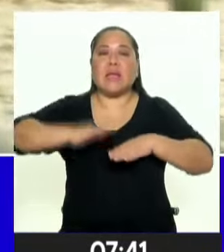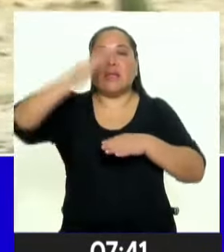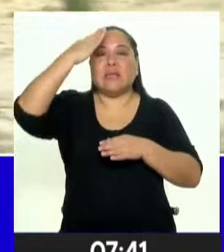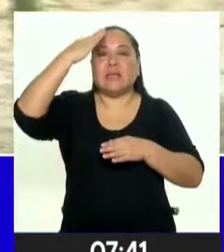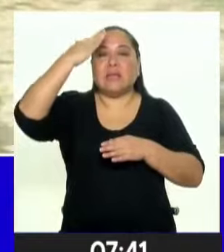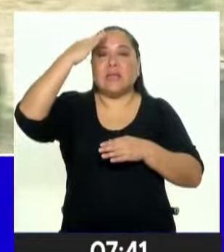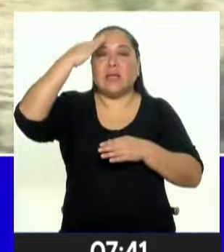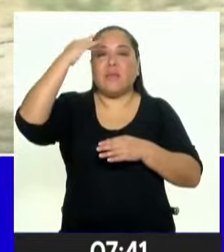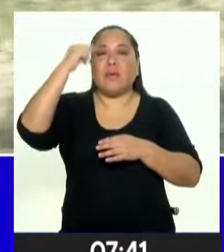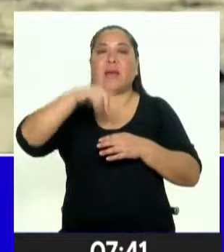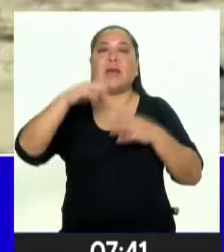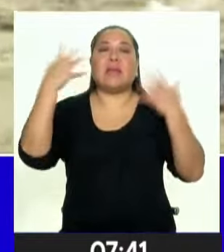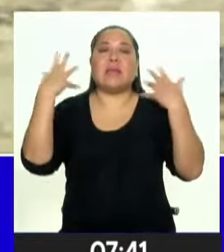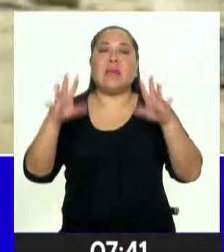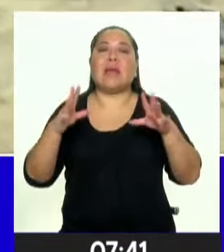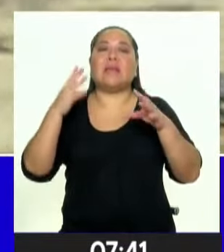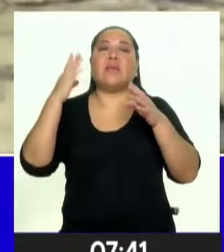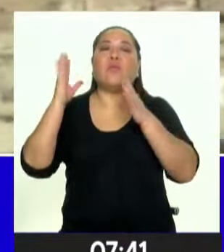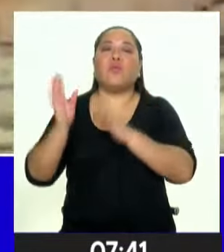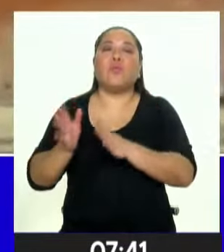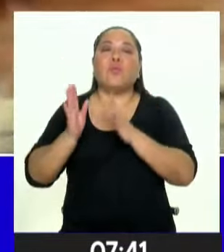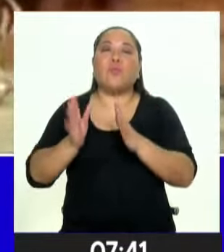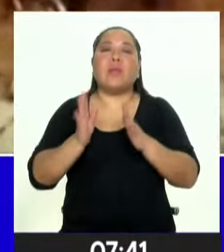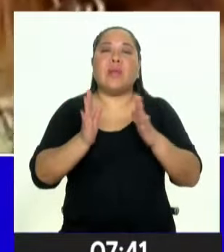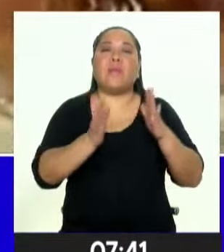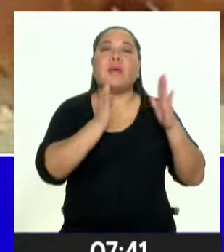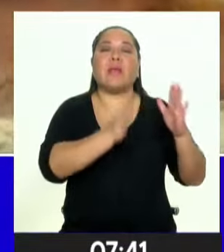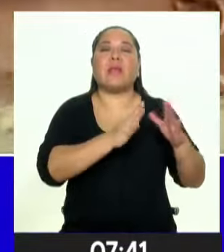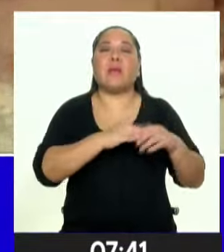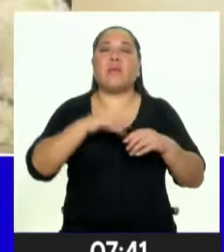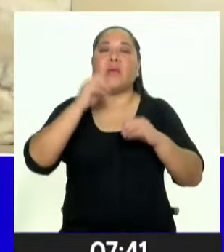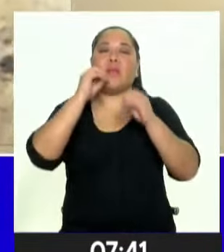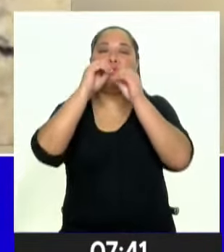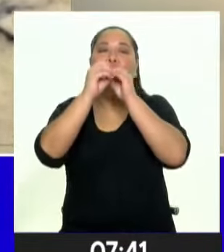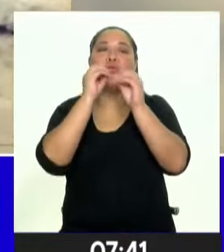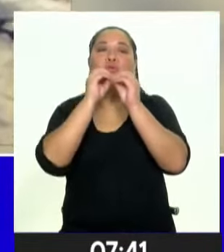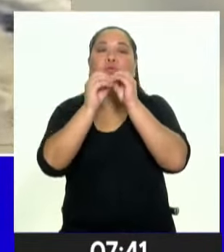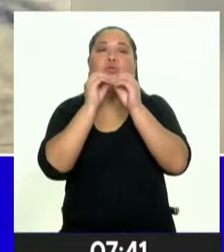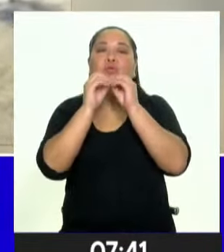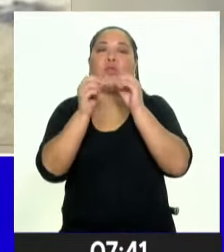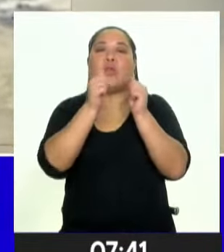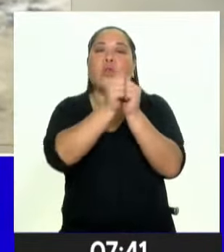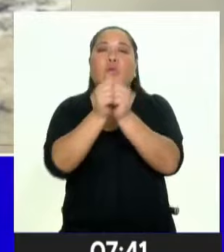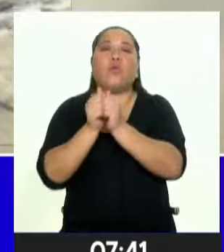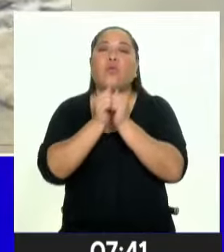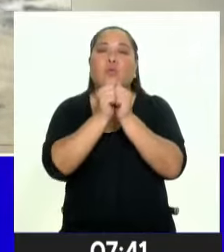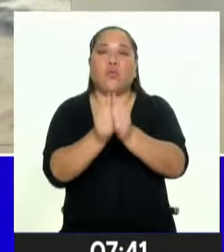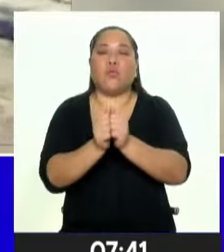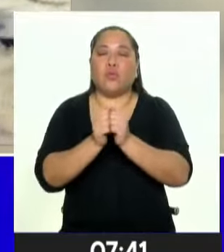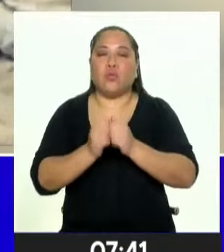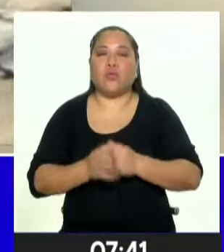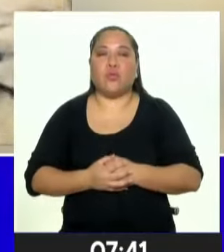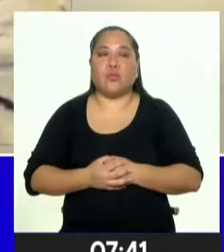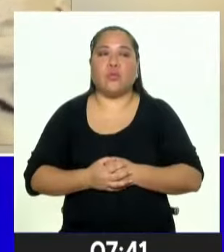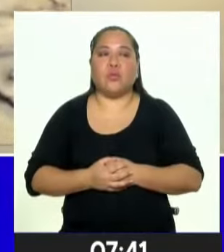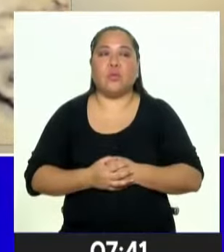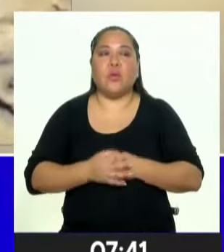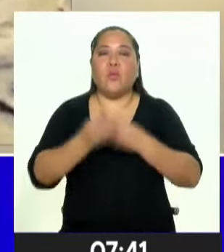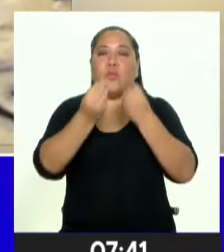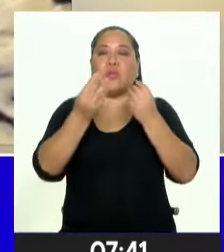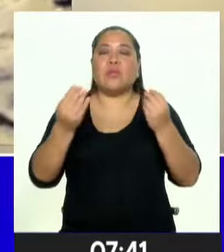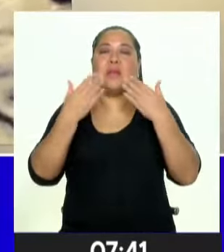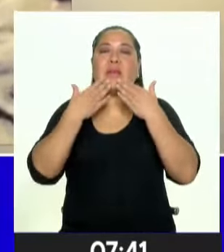estamos preparándonos para poder responder de manera articulada de manera seria Muchas gracias